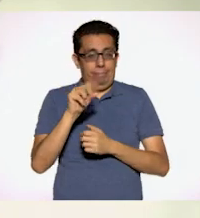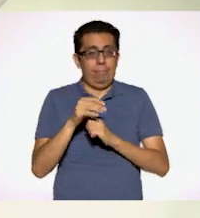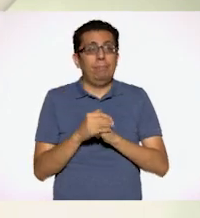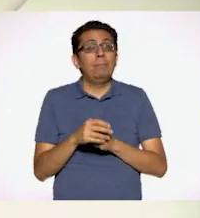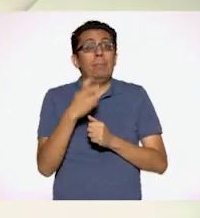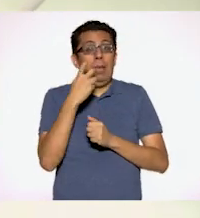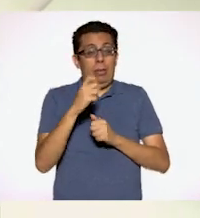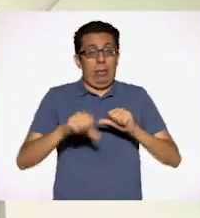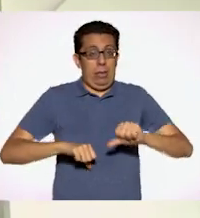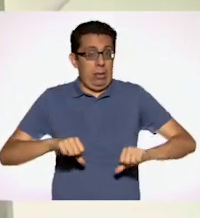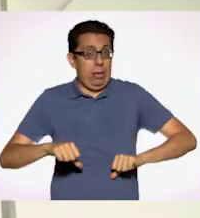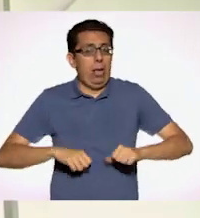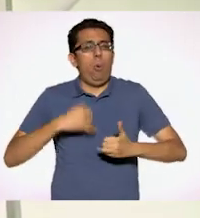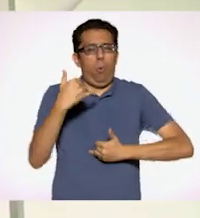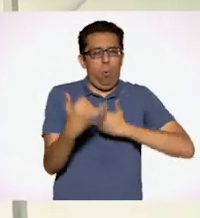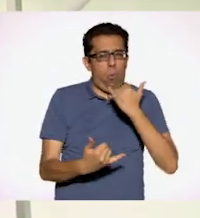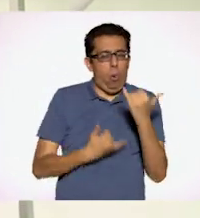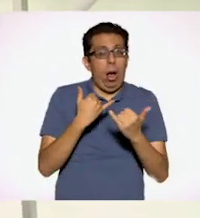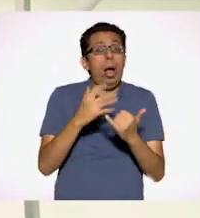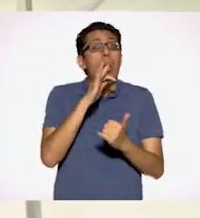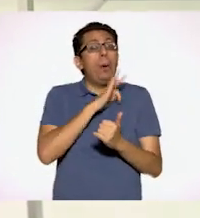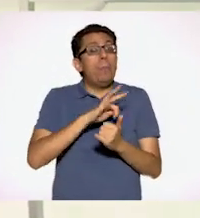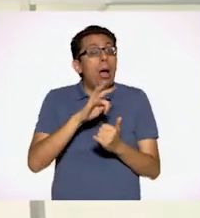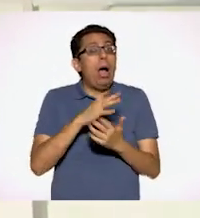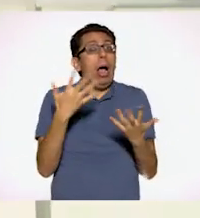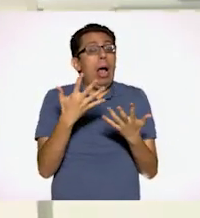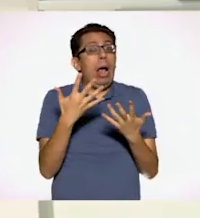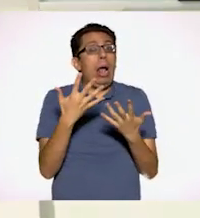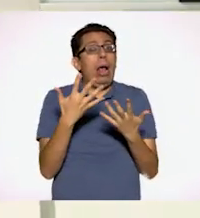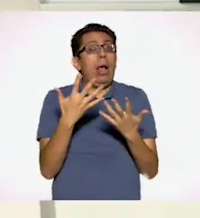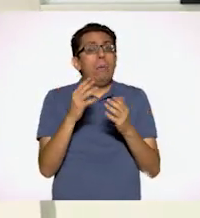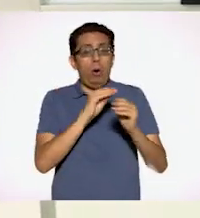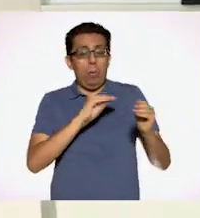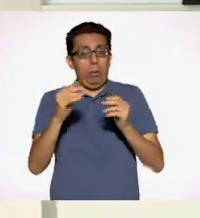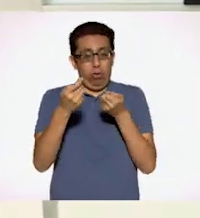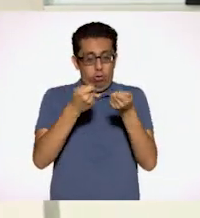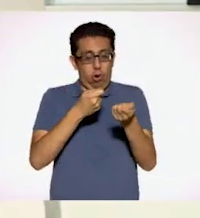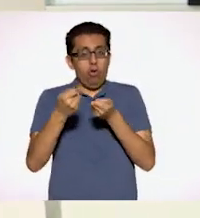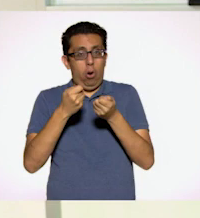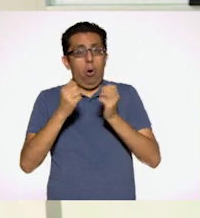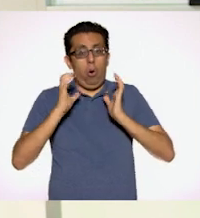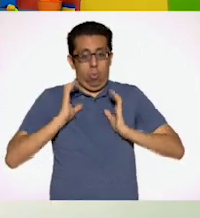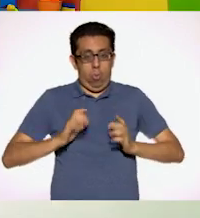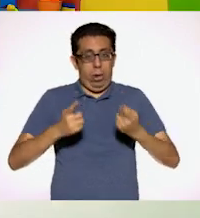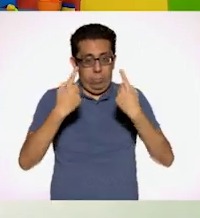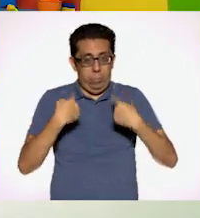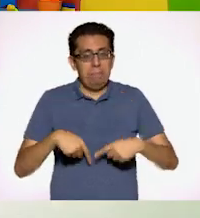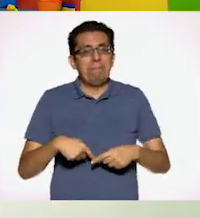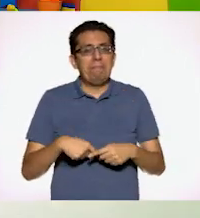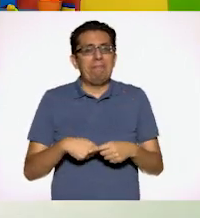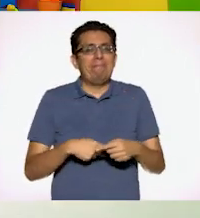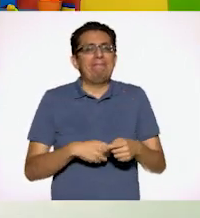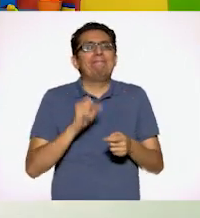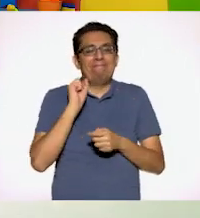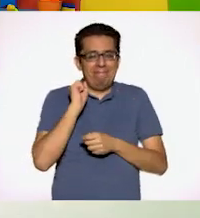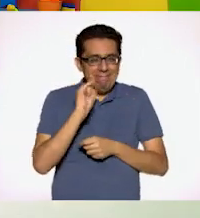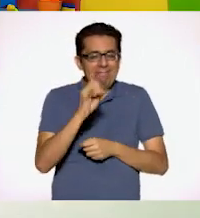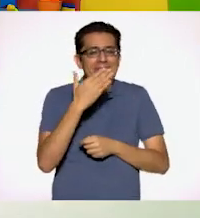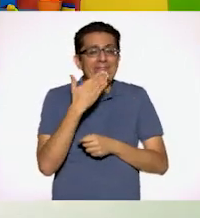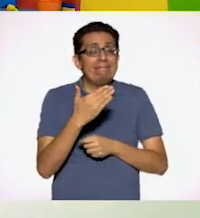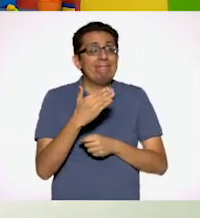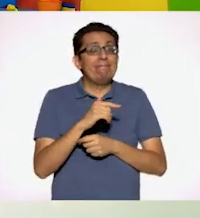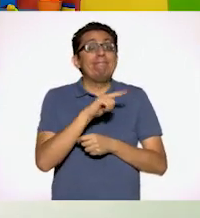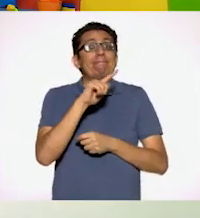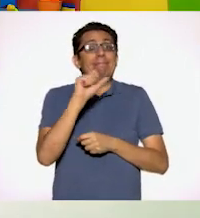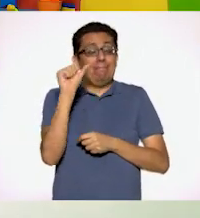Con estas actividades y juegos lograrás desarrollar el control en los movimientos de nuestro cuerpo. ¡Sí! Al término